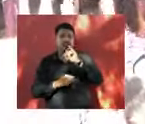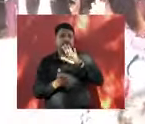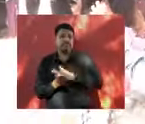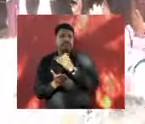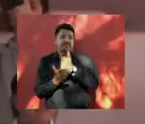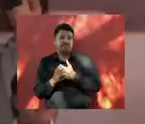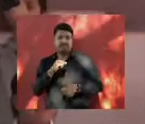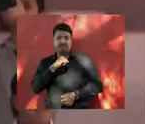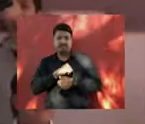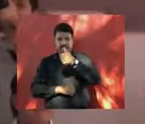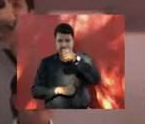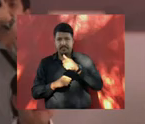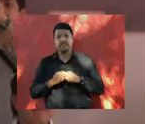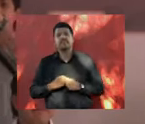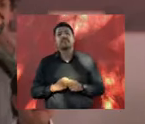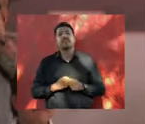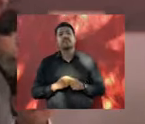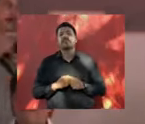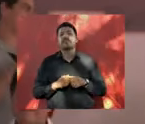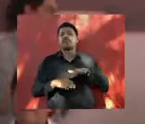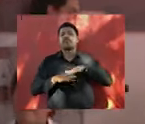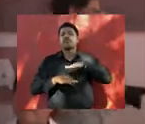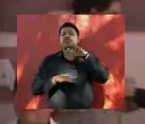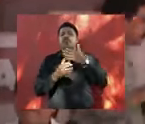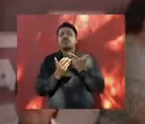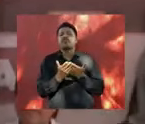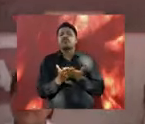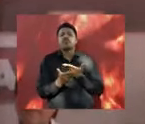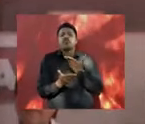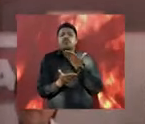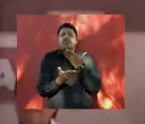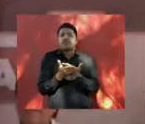Aprobado. ¿Qué más les propongo?